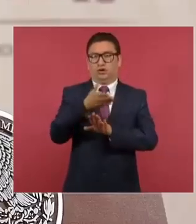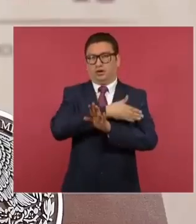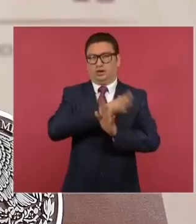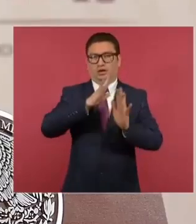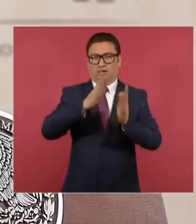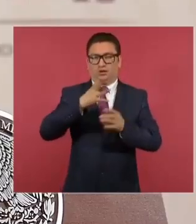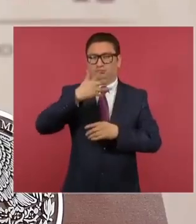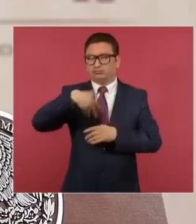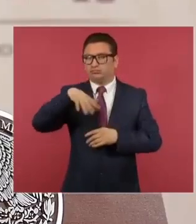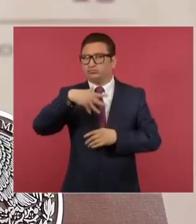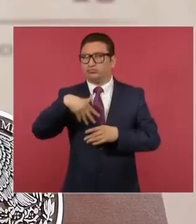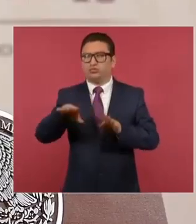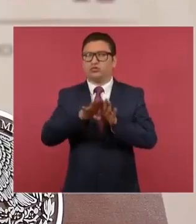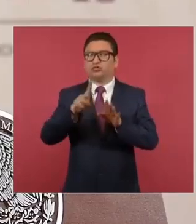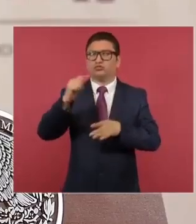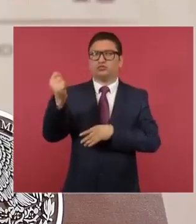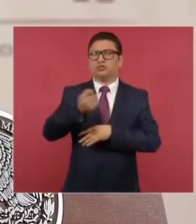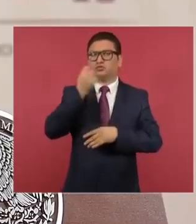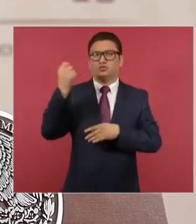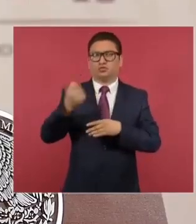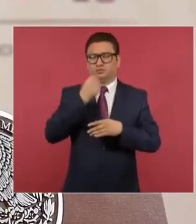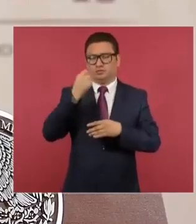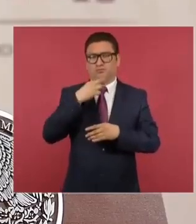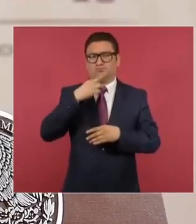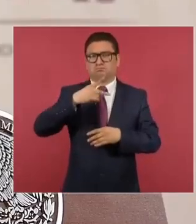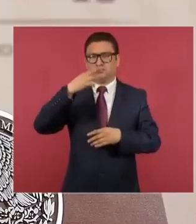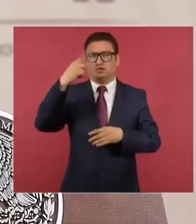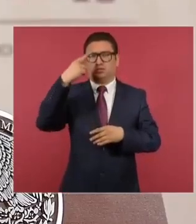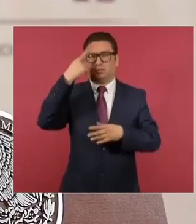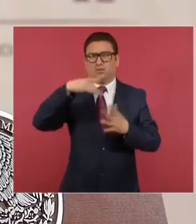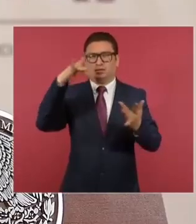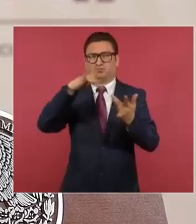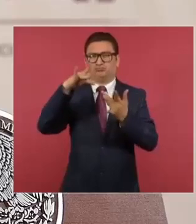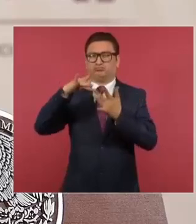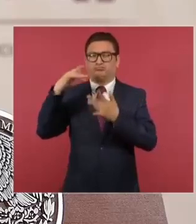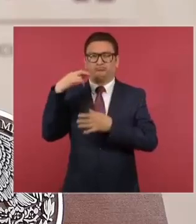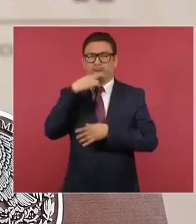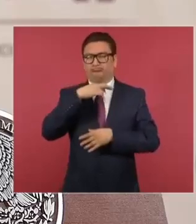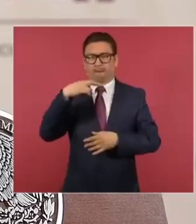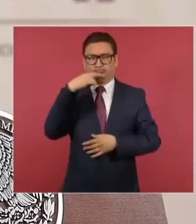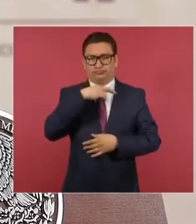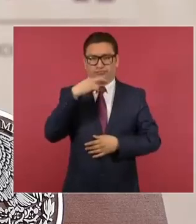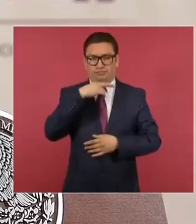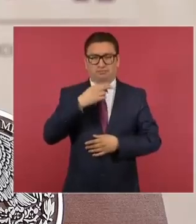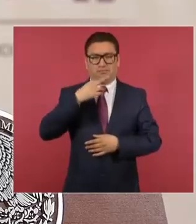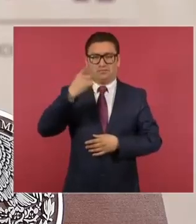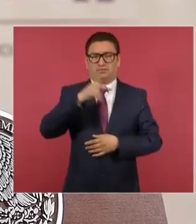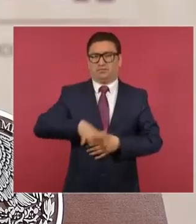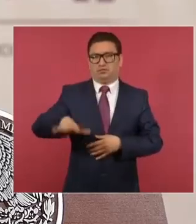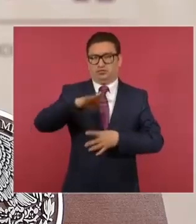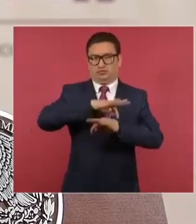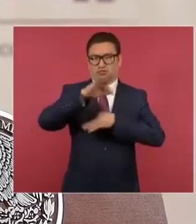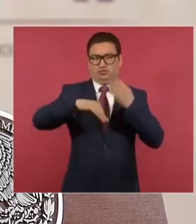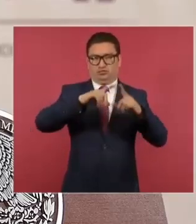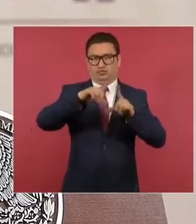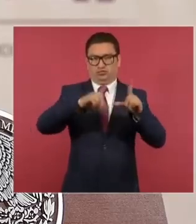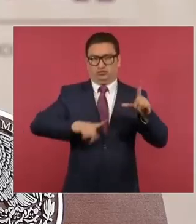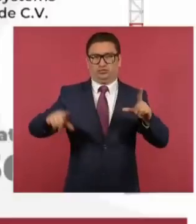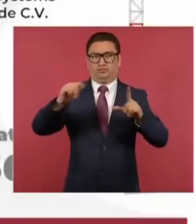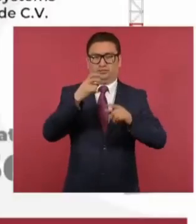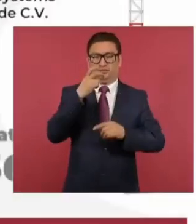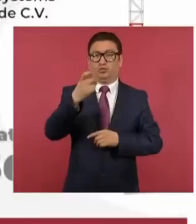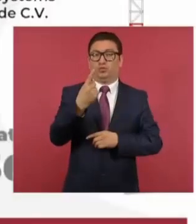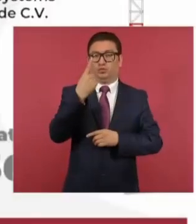el proyecto, todas las tecnologías posibles para poder conectar de forma muy rápida a toda la población. Una de